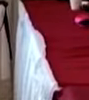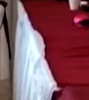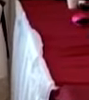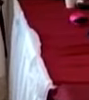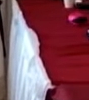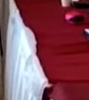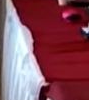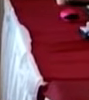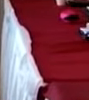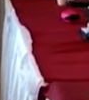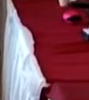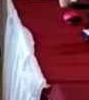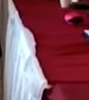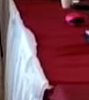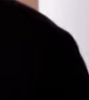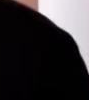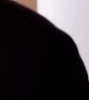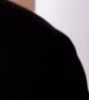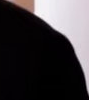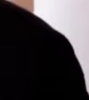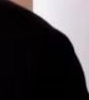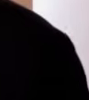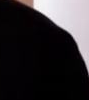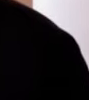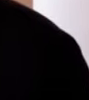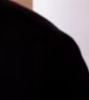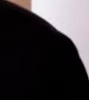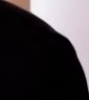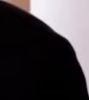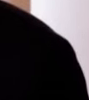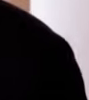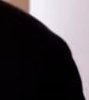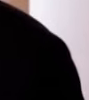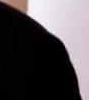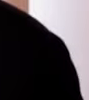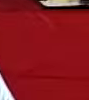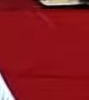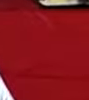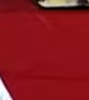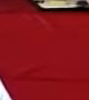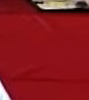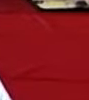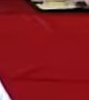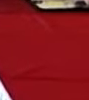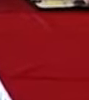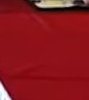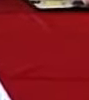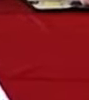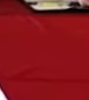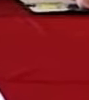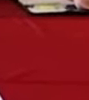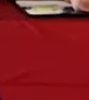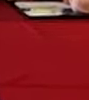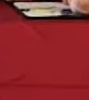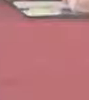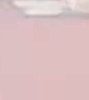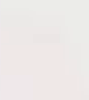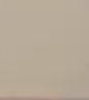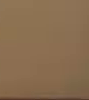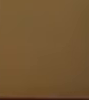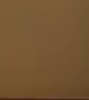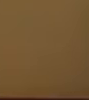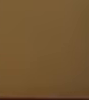población. El secretario de Políticas Públicas, Lenín Calva Pérez, destacó que estas acciones tienen la finalidad de crear políticas adecuadas en beneficio de la